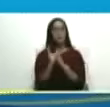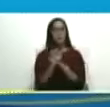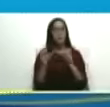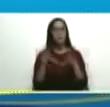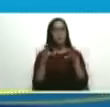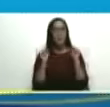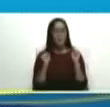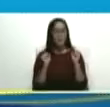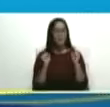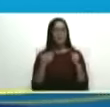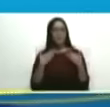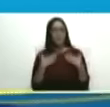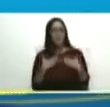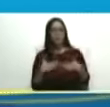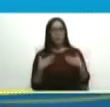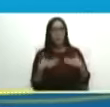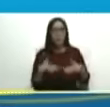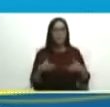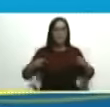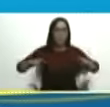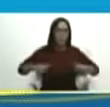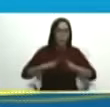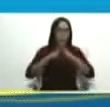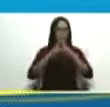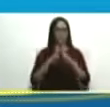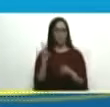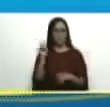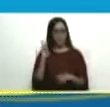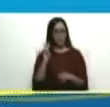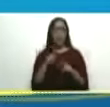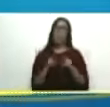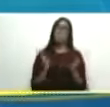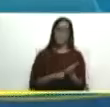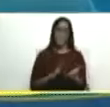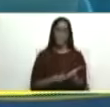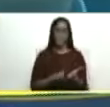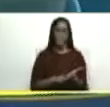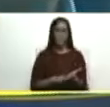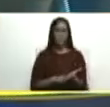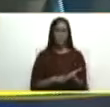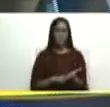entendimiento, de tolerancia, de reencuentro entre los venezolanos. Pero de verdad, ¿verdad?